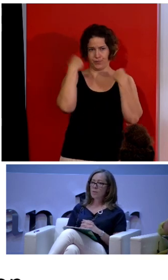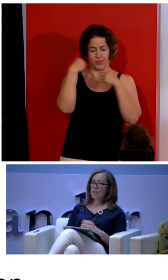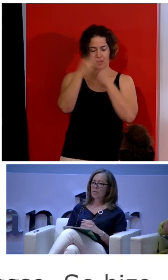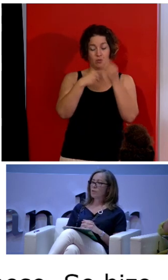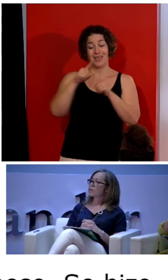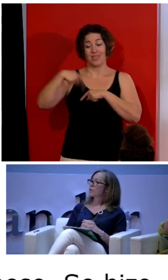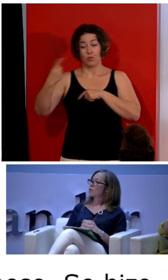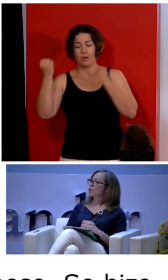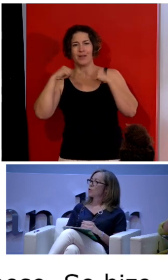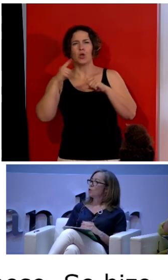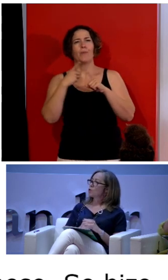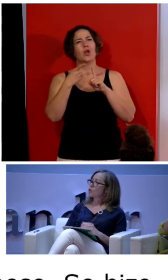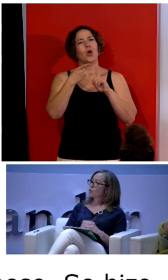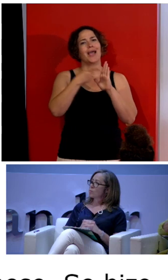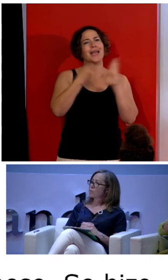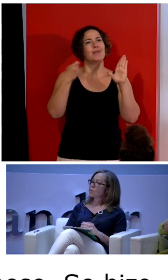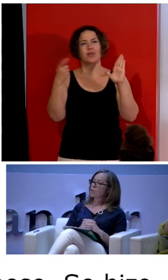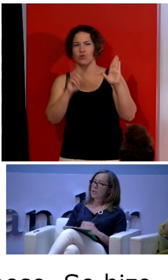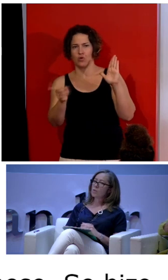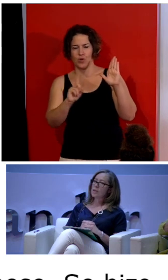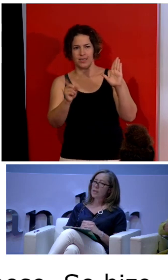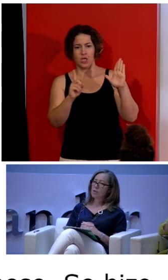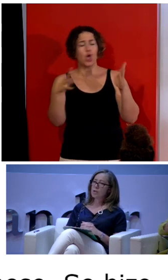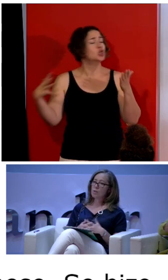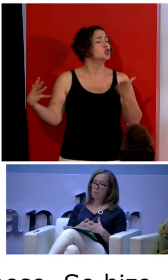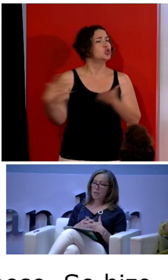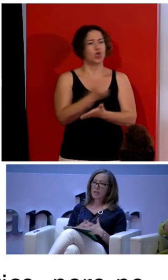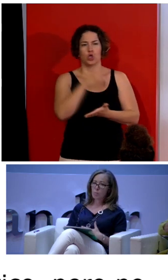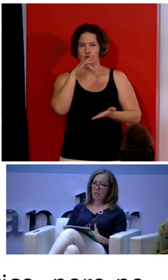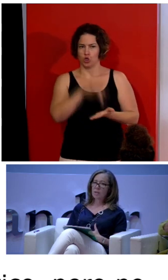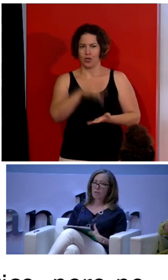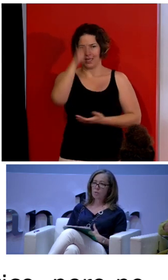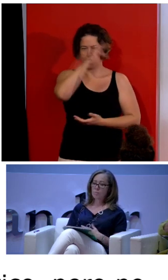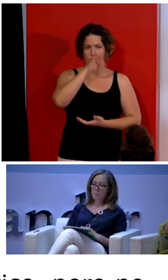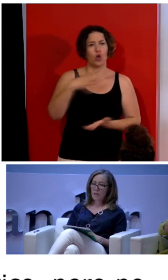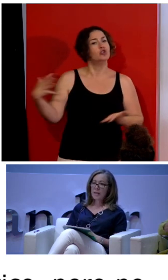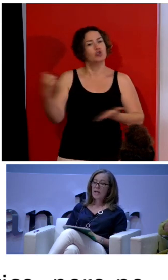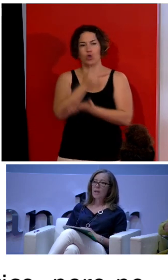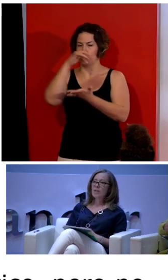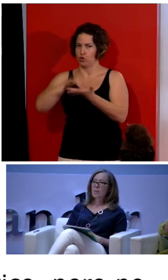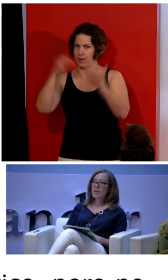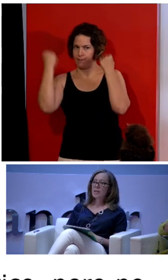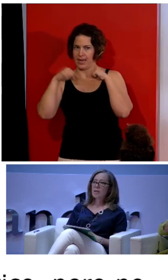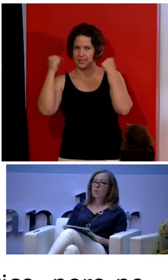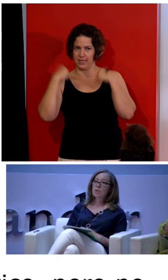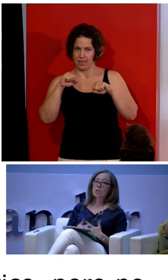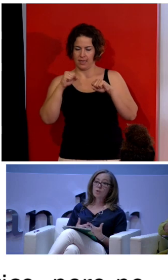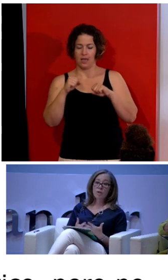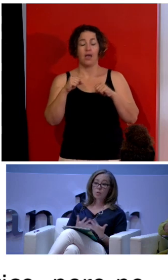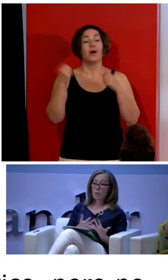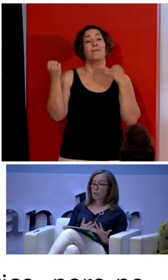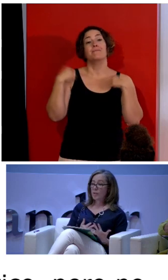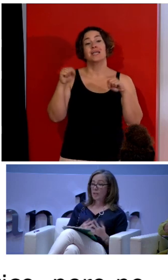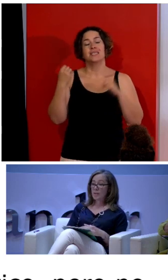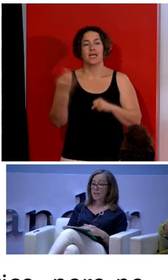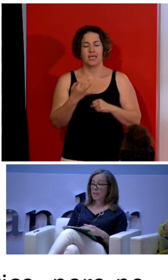fue eliminatorio el teórico. Todo el mundo hizo el teórico y el práctico. La parte práctica consistió en